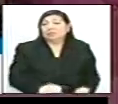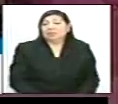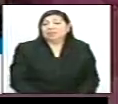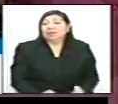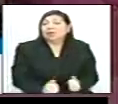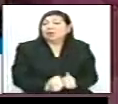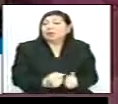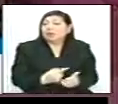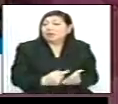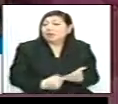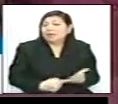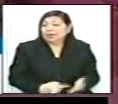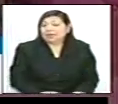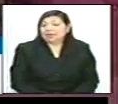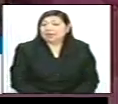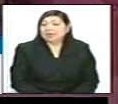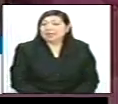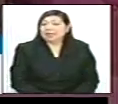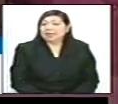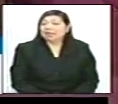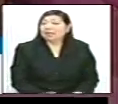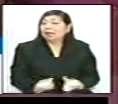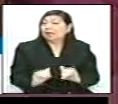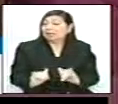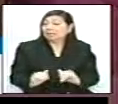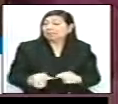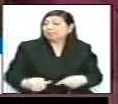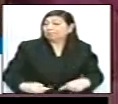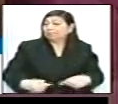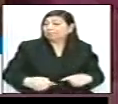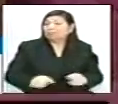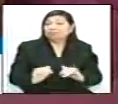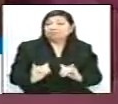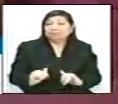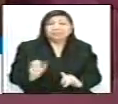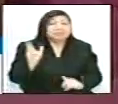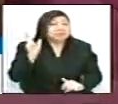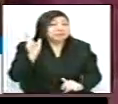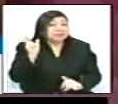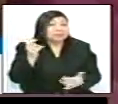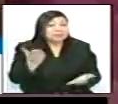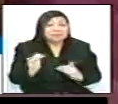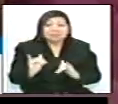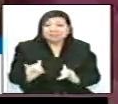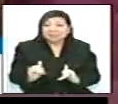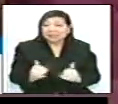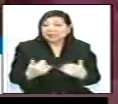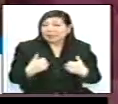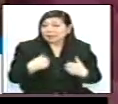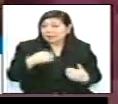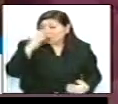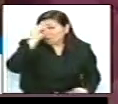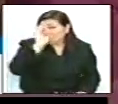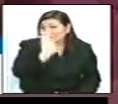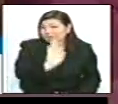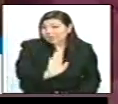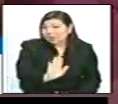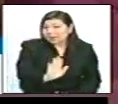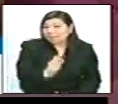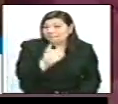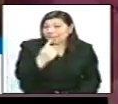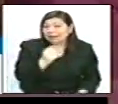con respecto a dejar de debatir, dejar de escuchar, dejar de tener opiniones